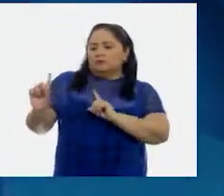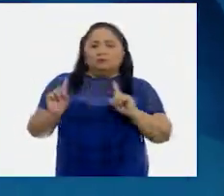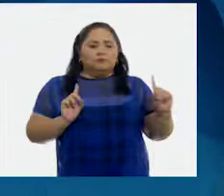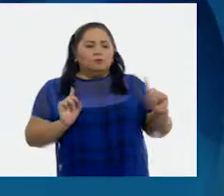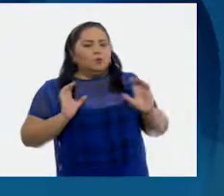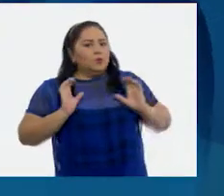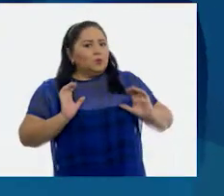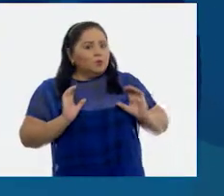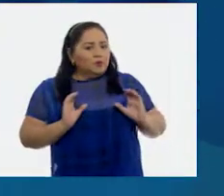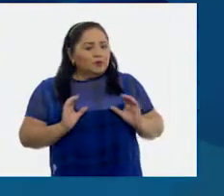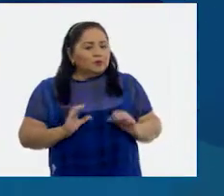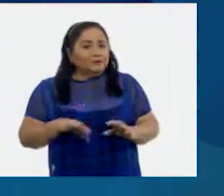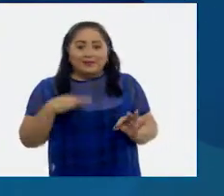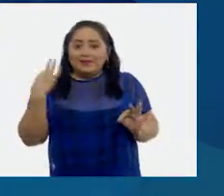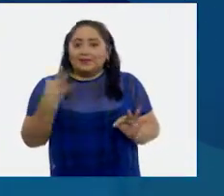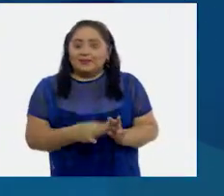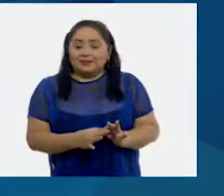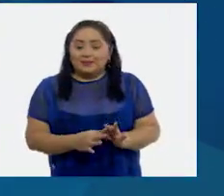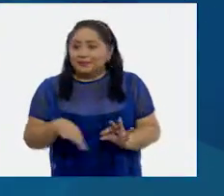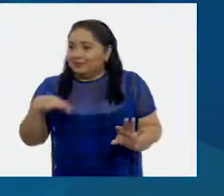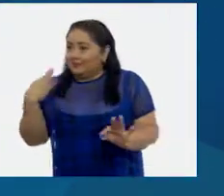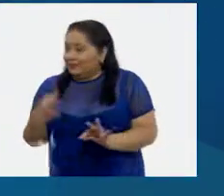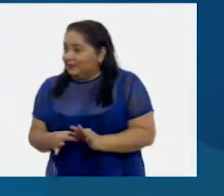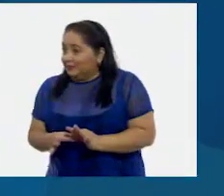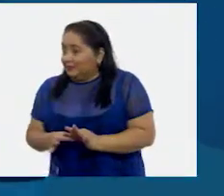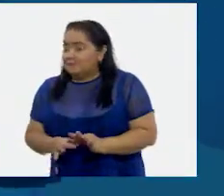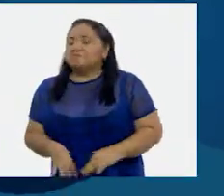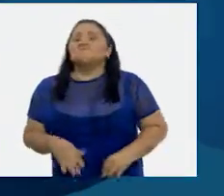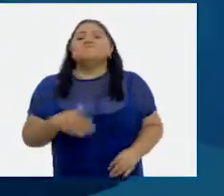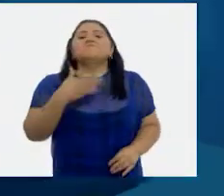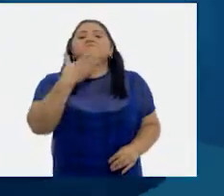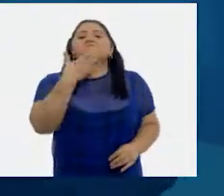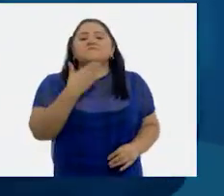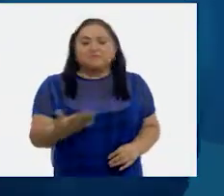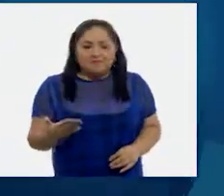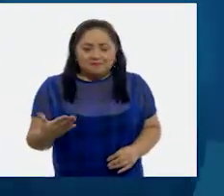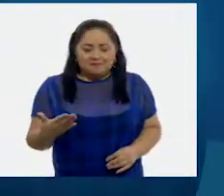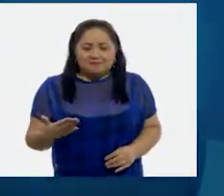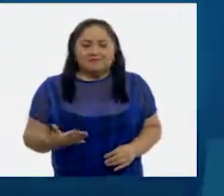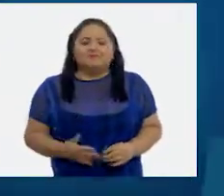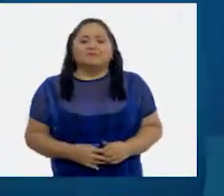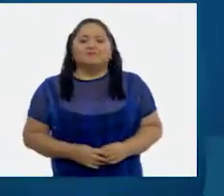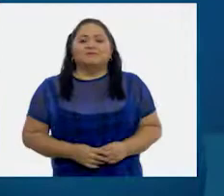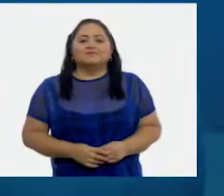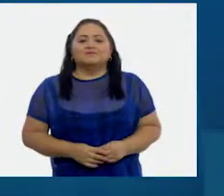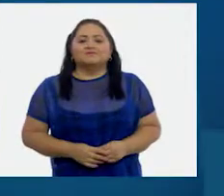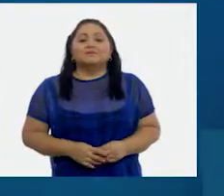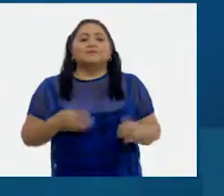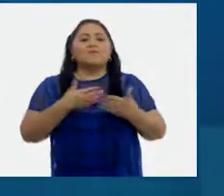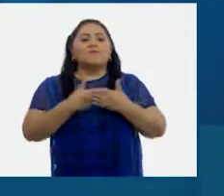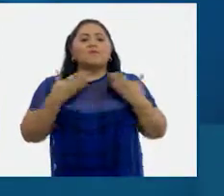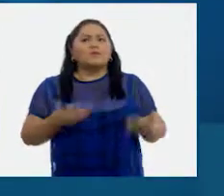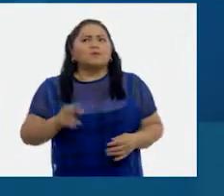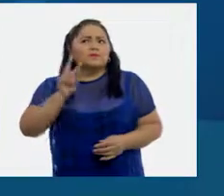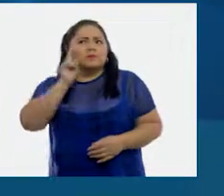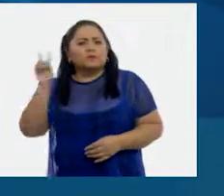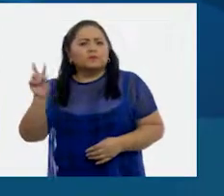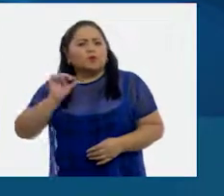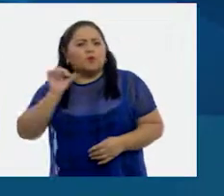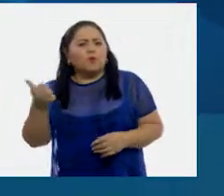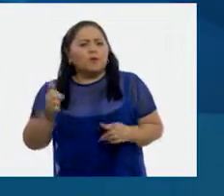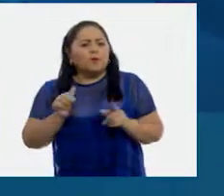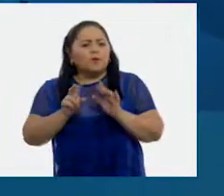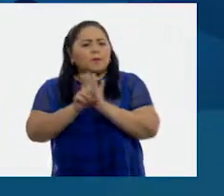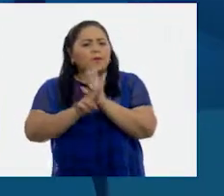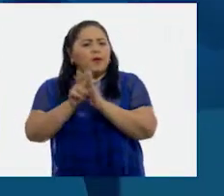distancia. ¿Listas? ¿Listos? ¡Muy bien! ¡Vamos a ver el siguiente